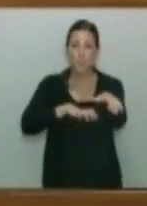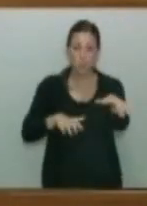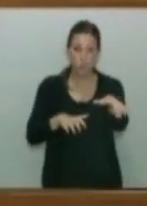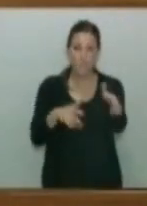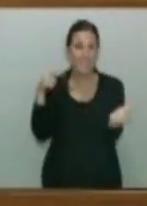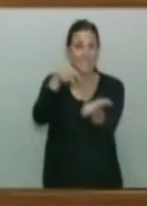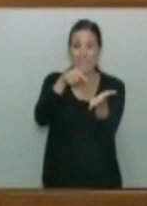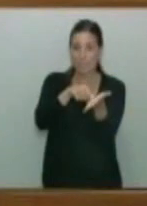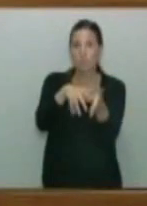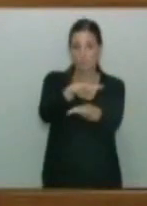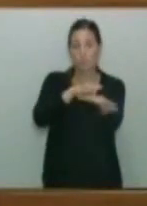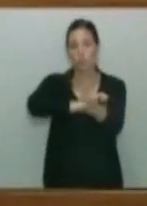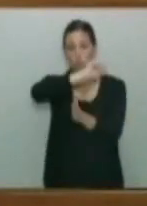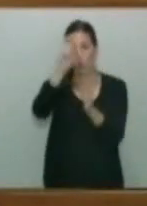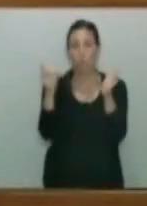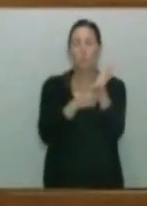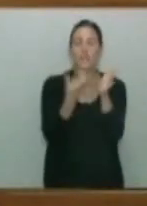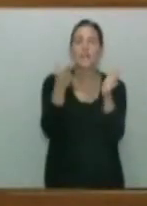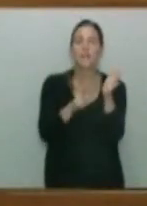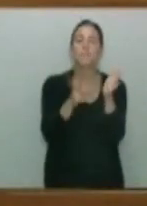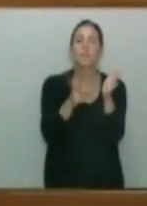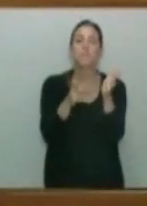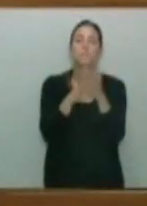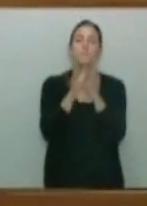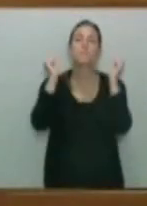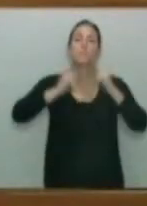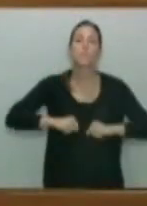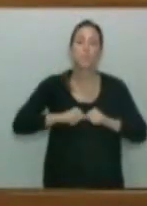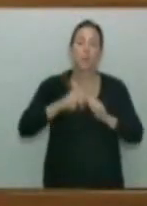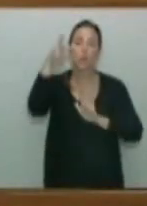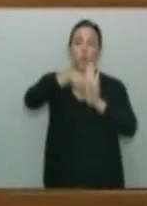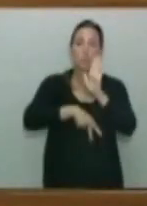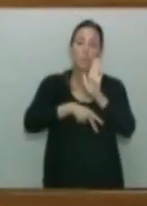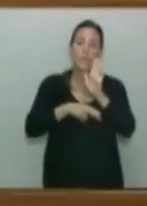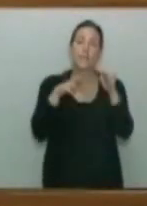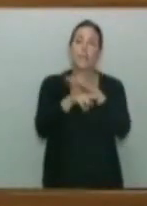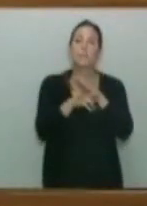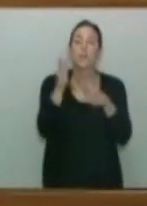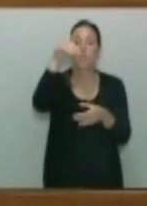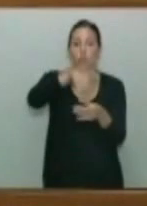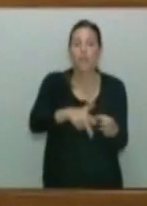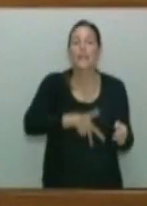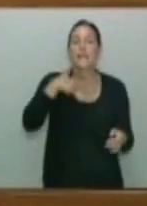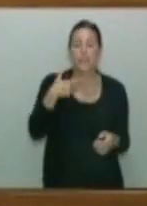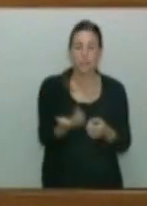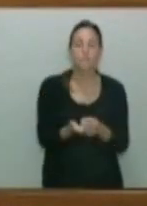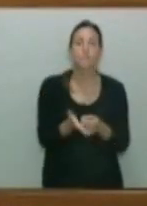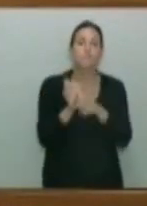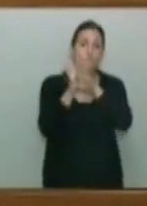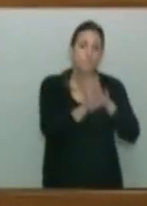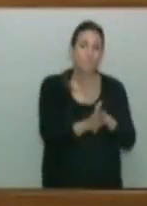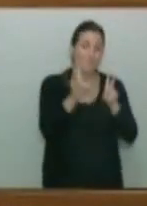es la de la mayoría absoluta también para aprobar las normas del régimen electoral general. Pero más allá de esta cuestión puramente